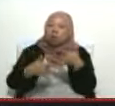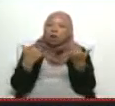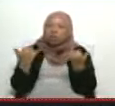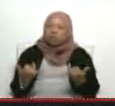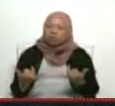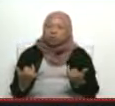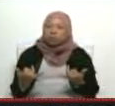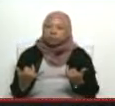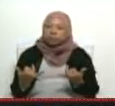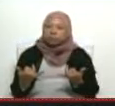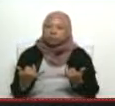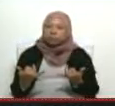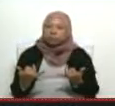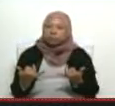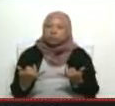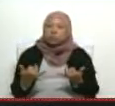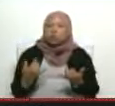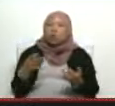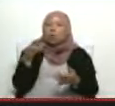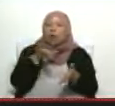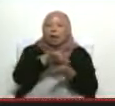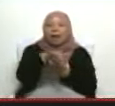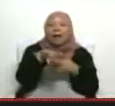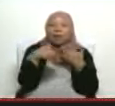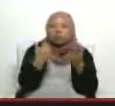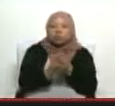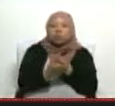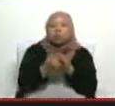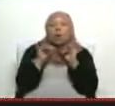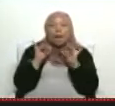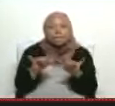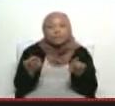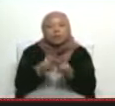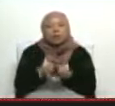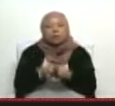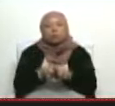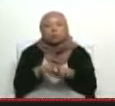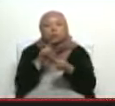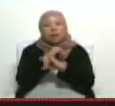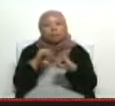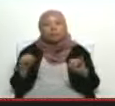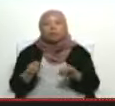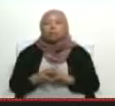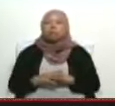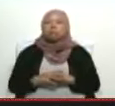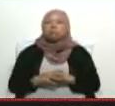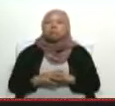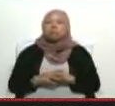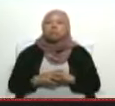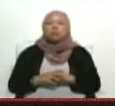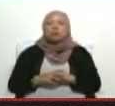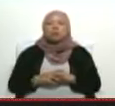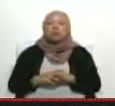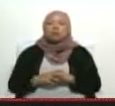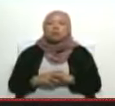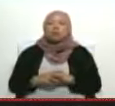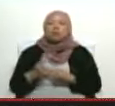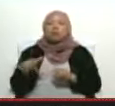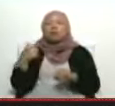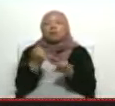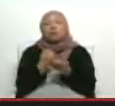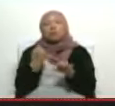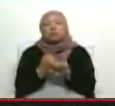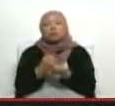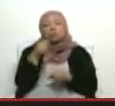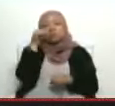hechos que nos llevan a, y así lo voy a concluir, vendrán nuevas detenciones,